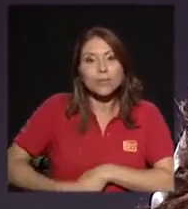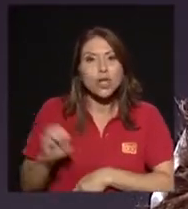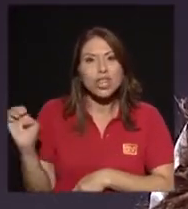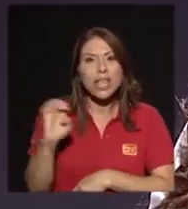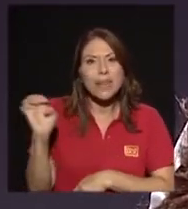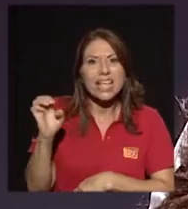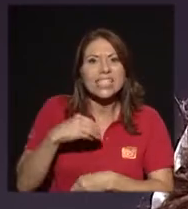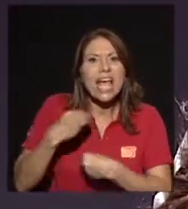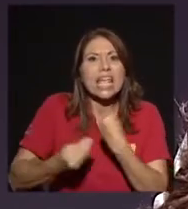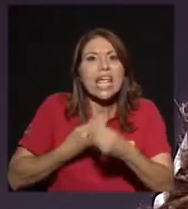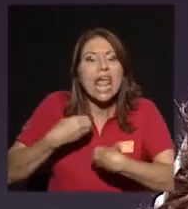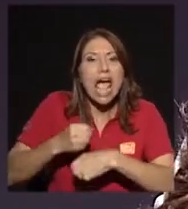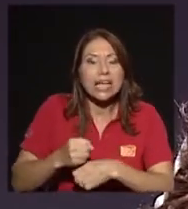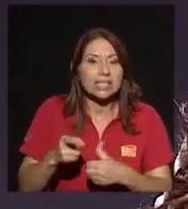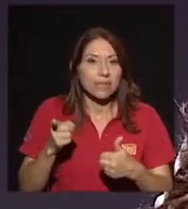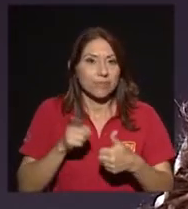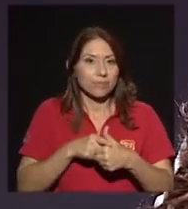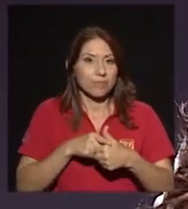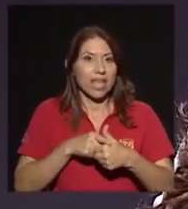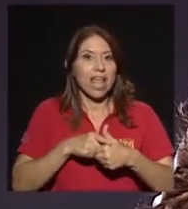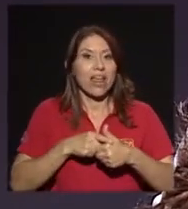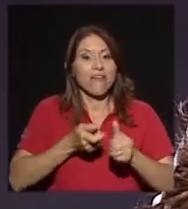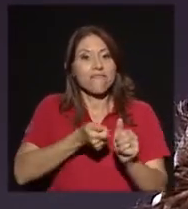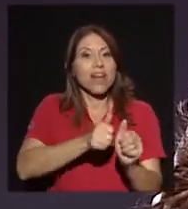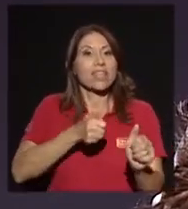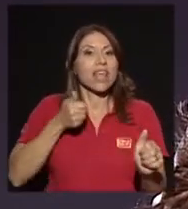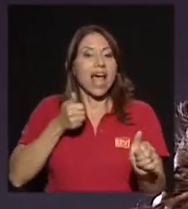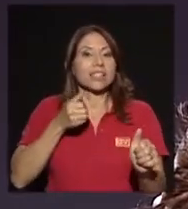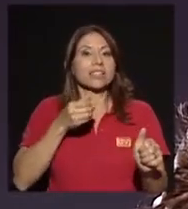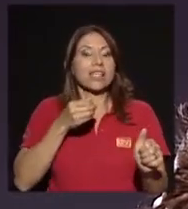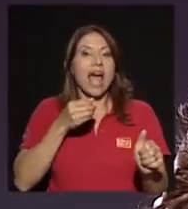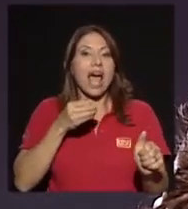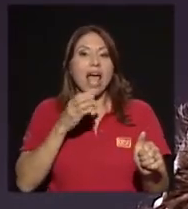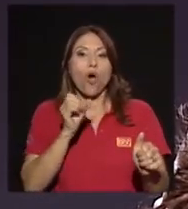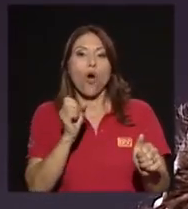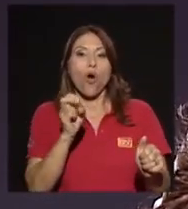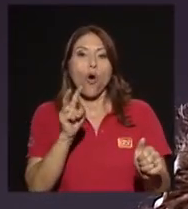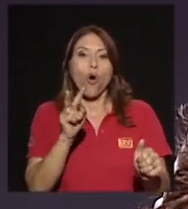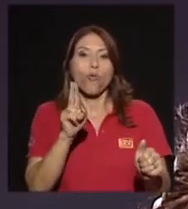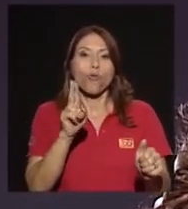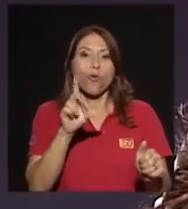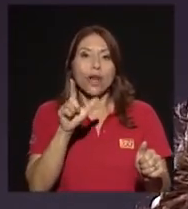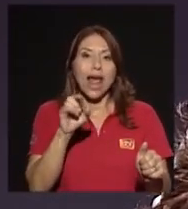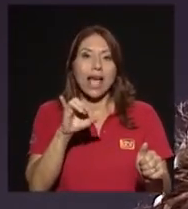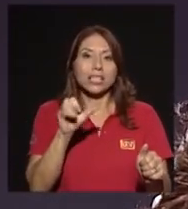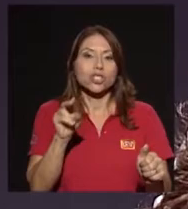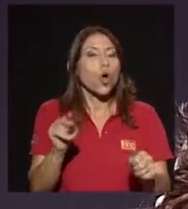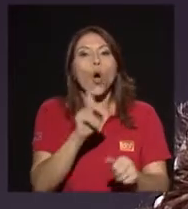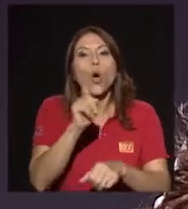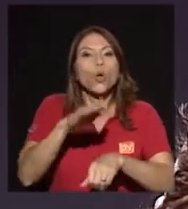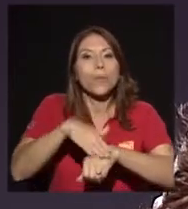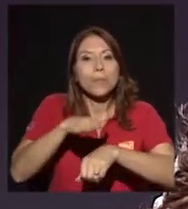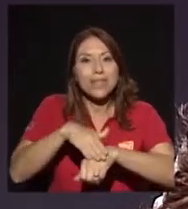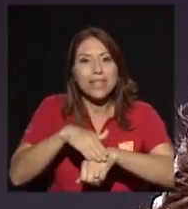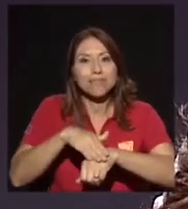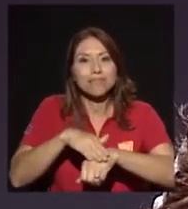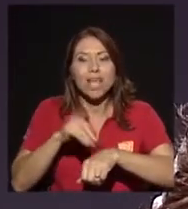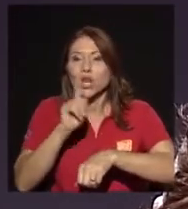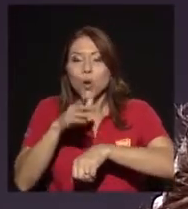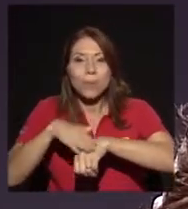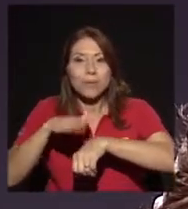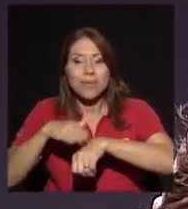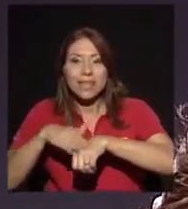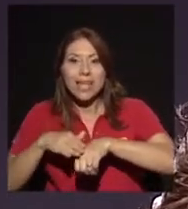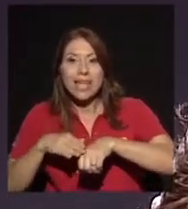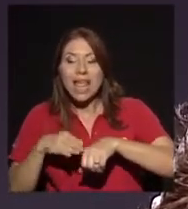o retrasa o inhibe la ovulación, ¿verdad? No permite que el óvulo salga del ovario en la estructura femenina, o bien